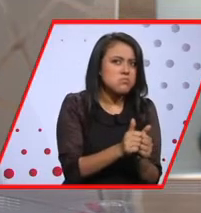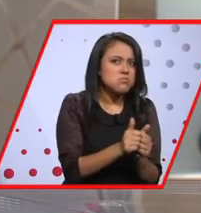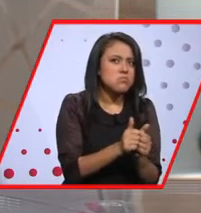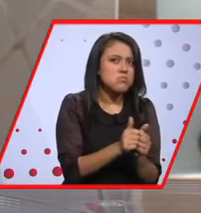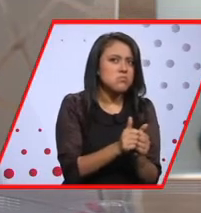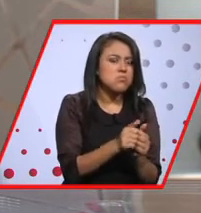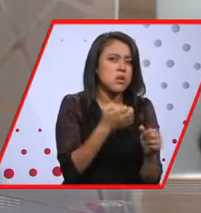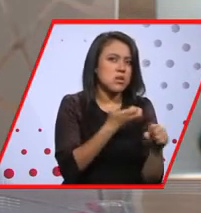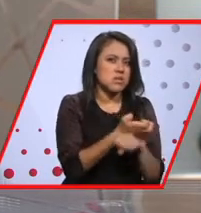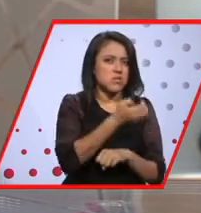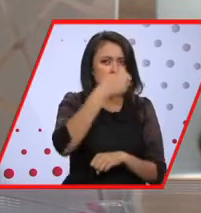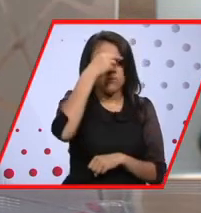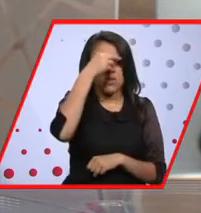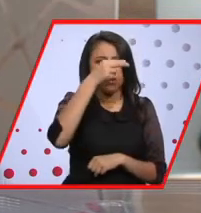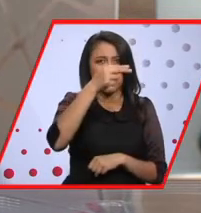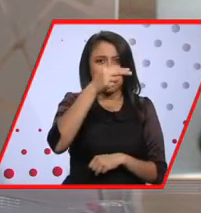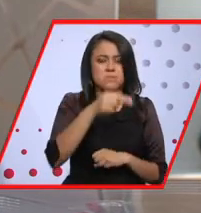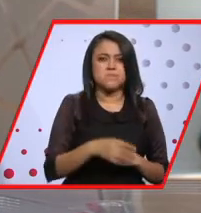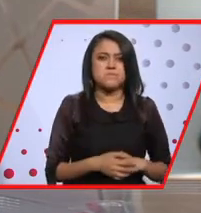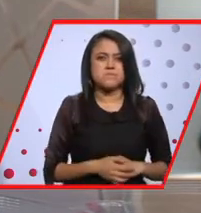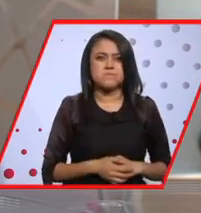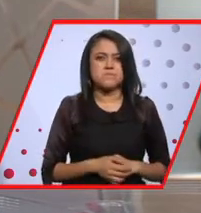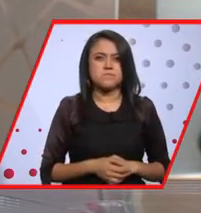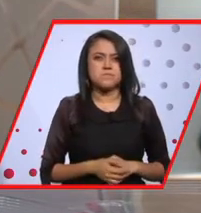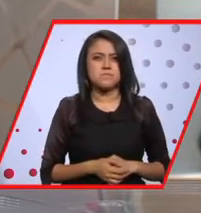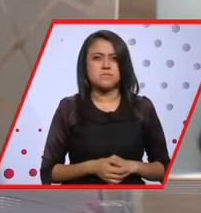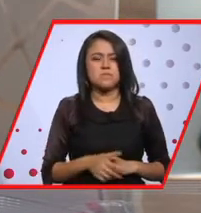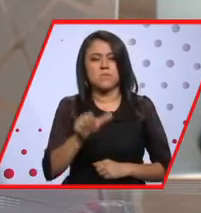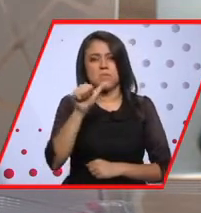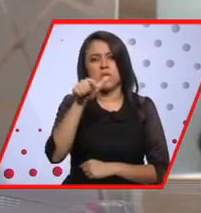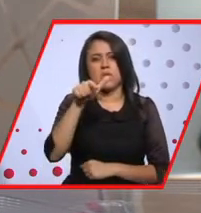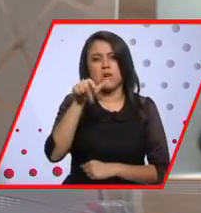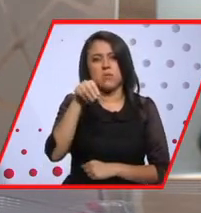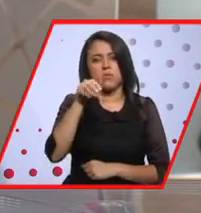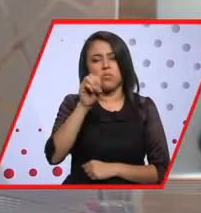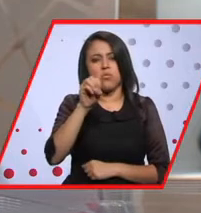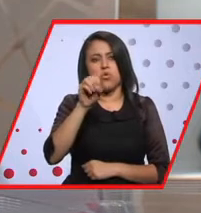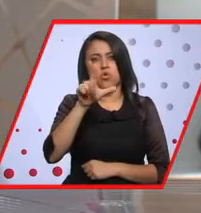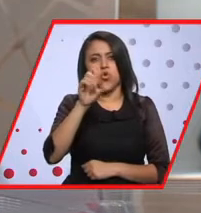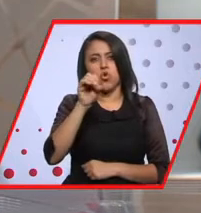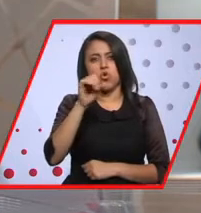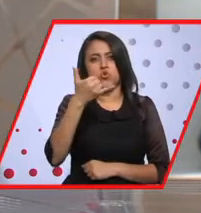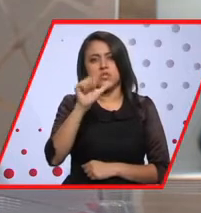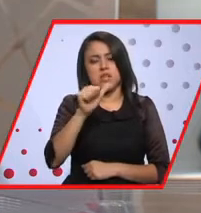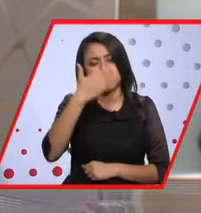del Estado de México? Para el Moloya, como lo conocemos todos, ¿no? Pero bueno.